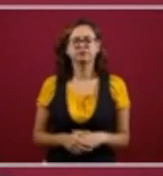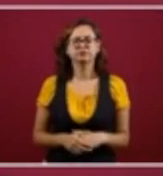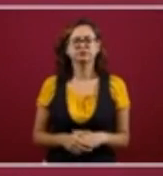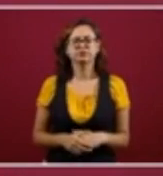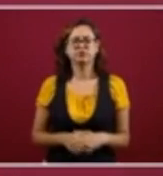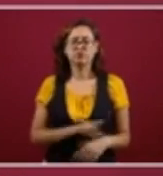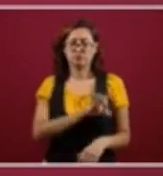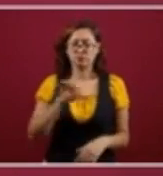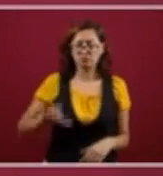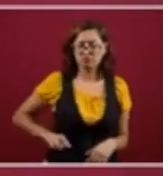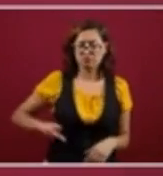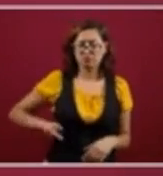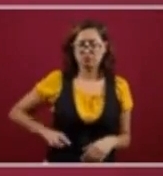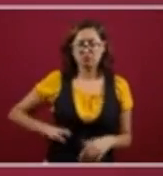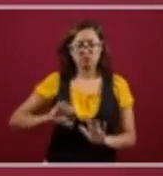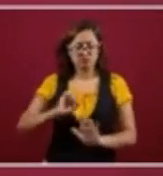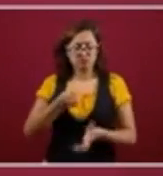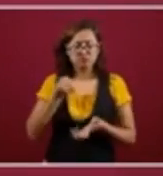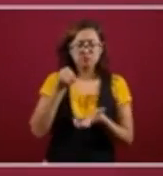del gobierno,